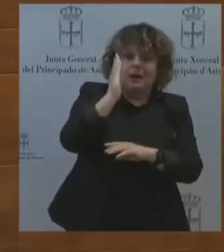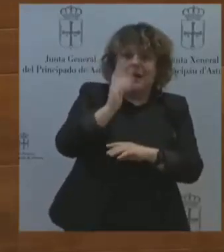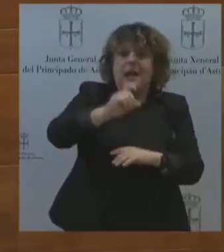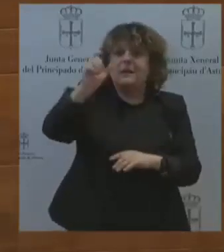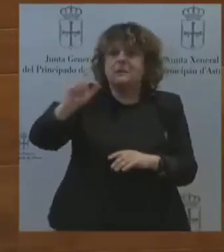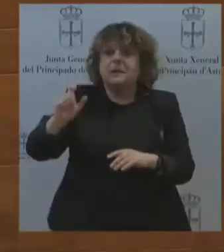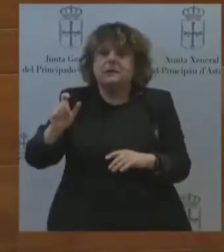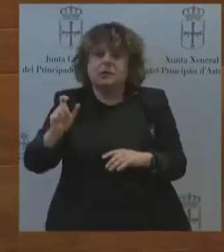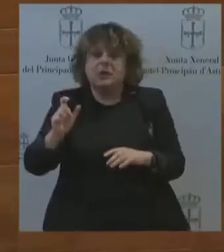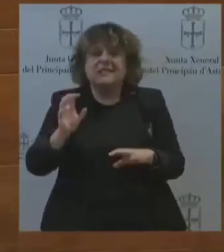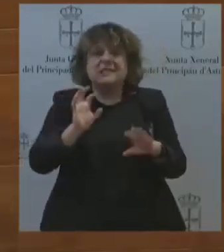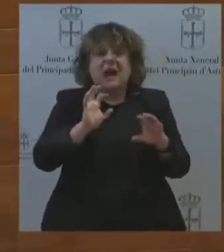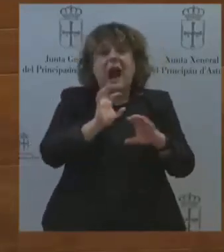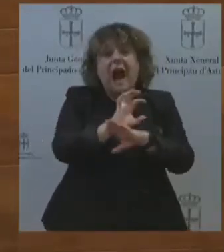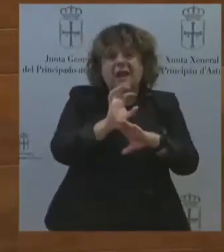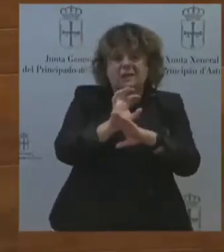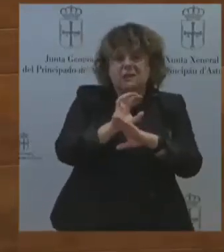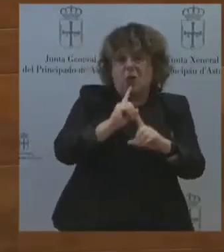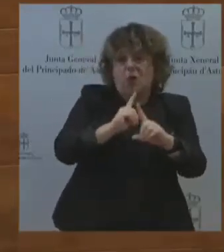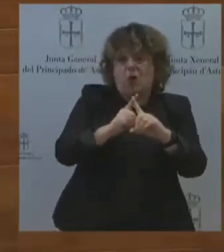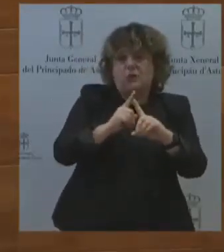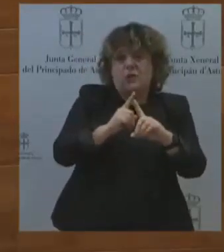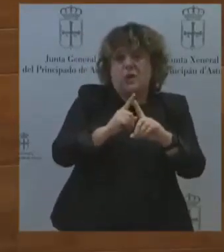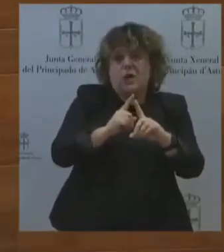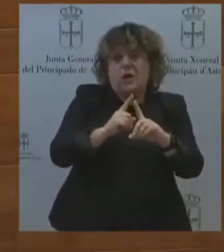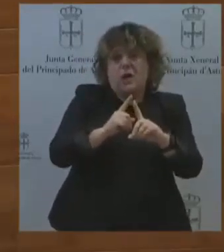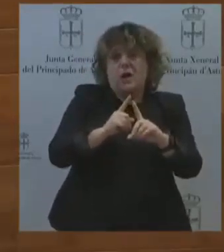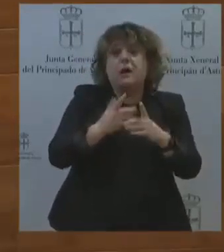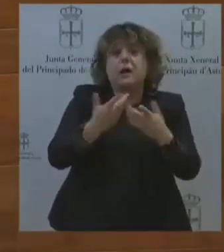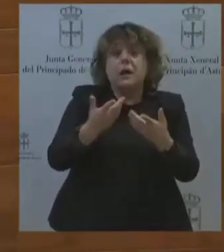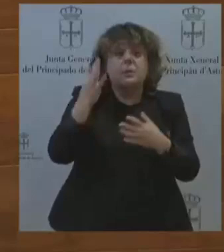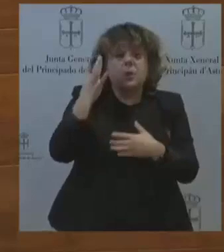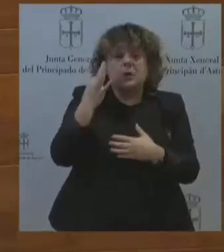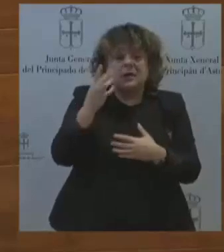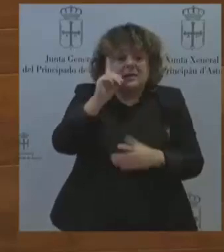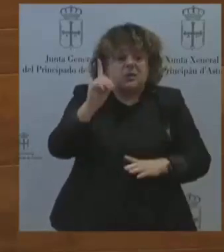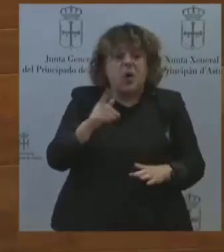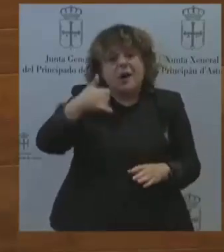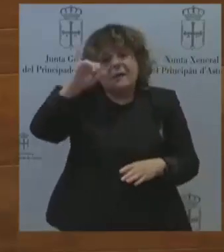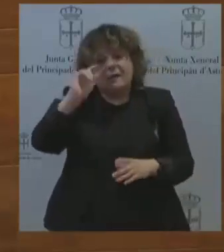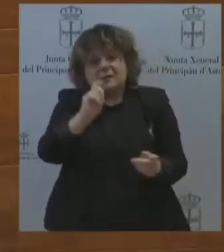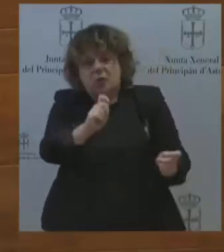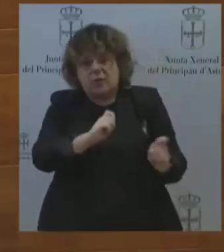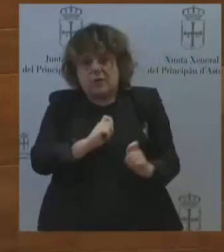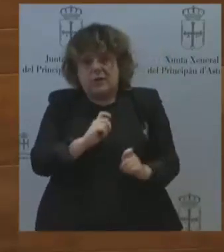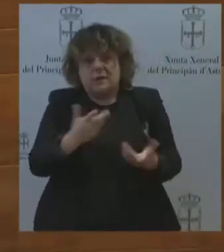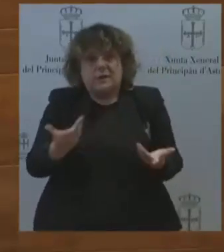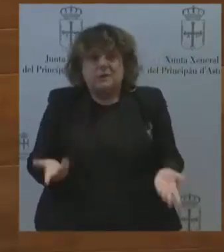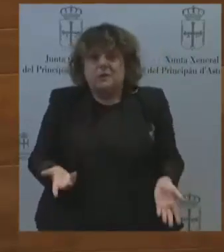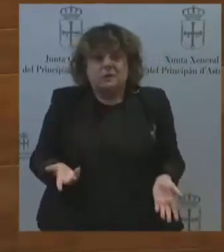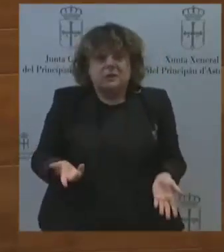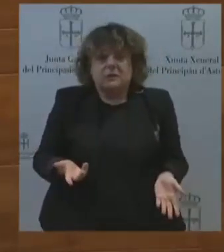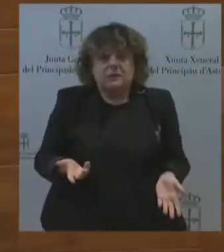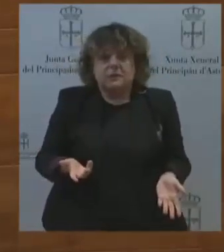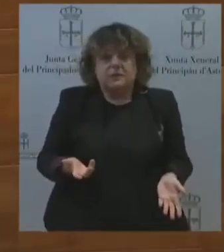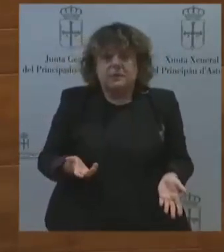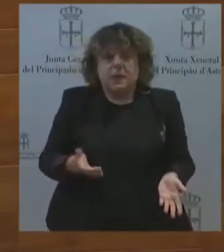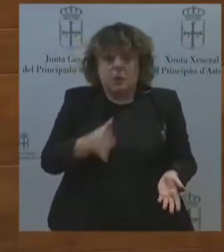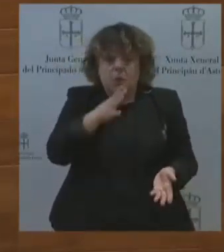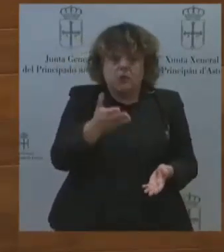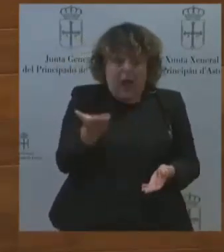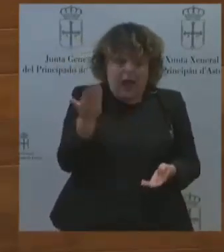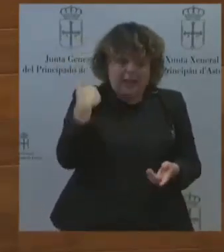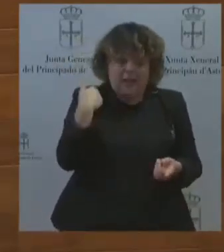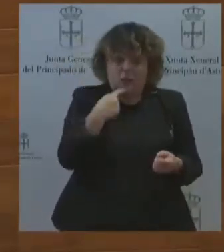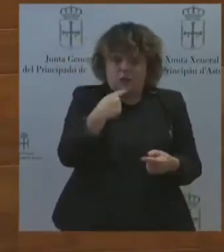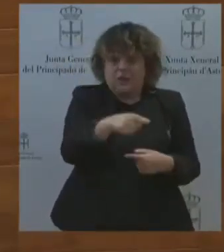y no aumentar el riesgo que algunas de nosotras corremos. Por lo tanto, lo que dijo ayer, que por cierto no lo argumentó, para